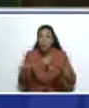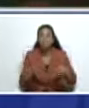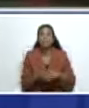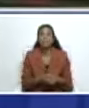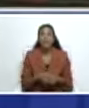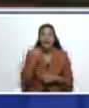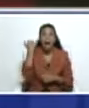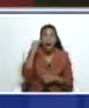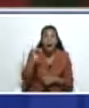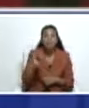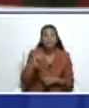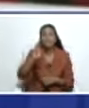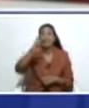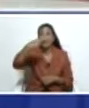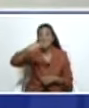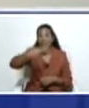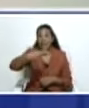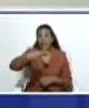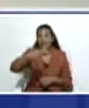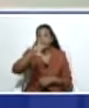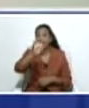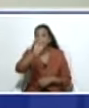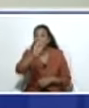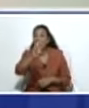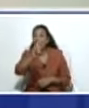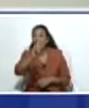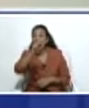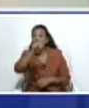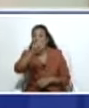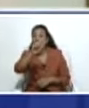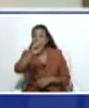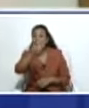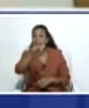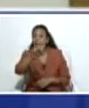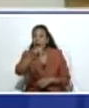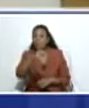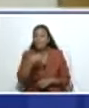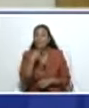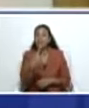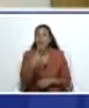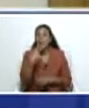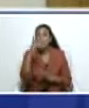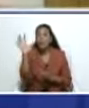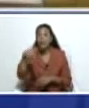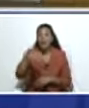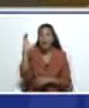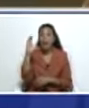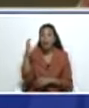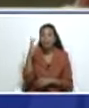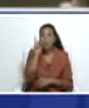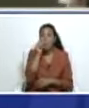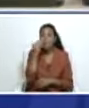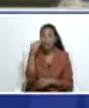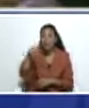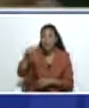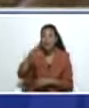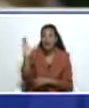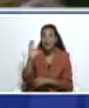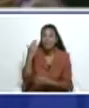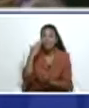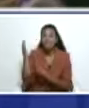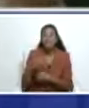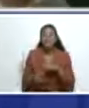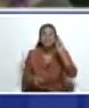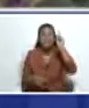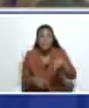Tenemos allá a Hernán Iriarte, vocero del Movimiento de Trabajadores de Caracas, Hernán.